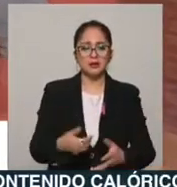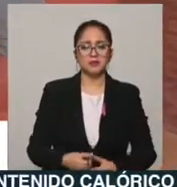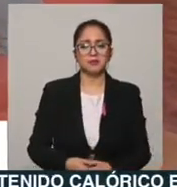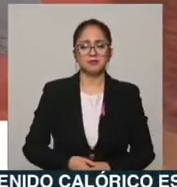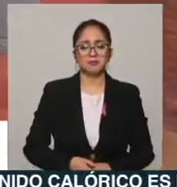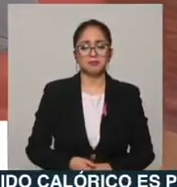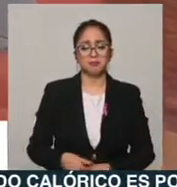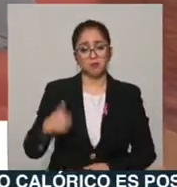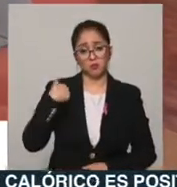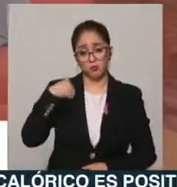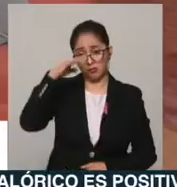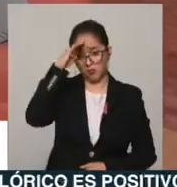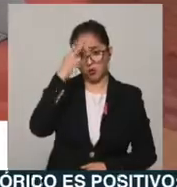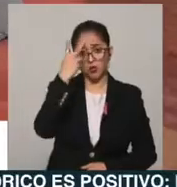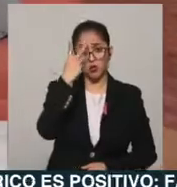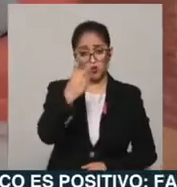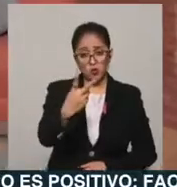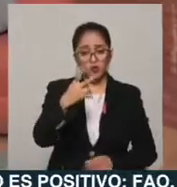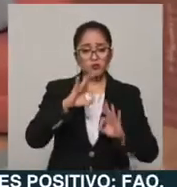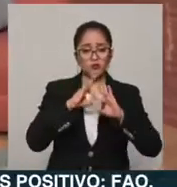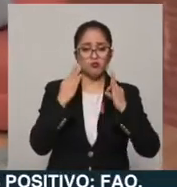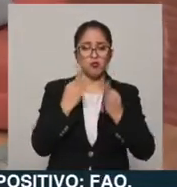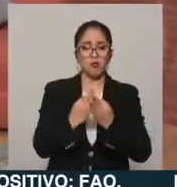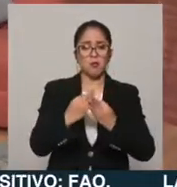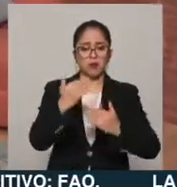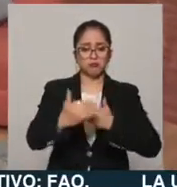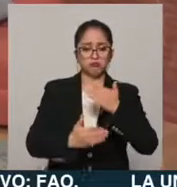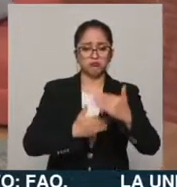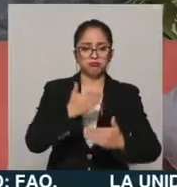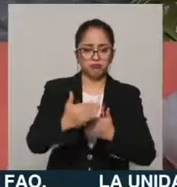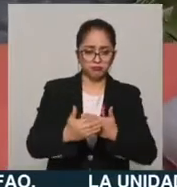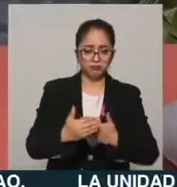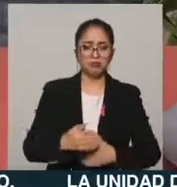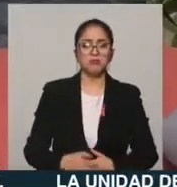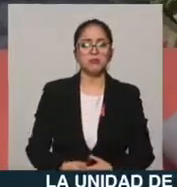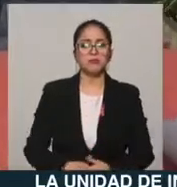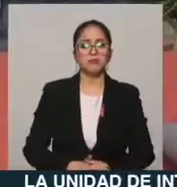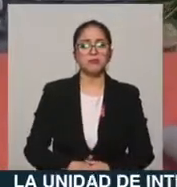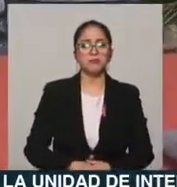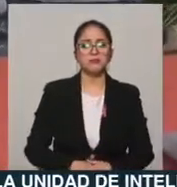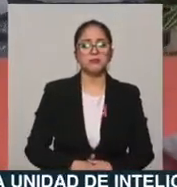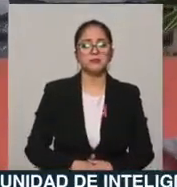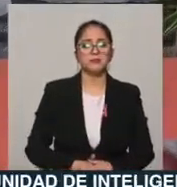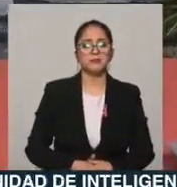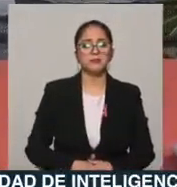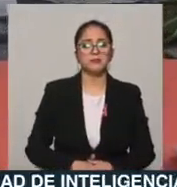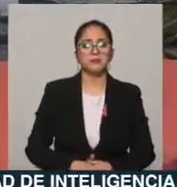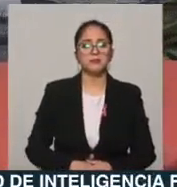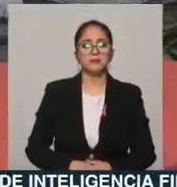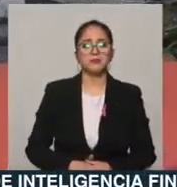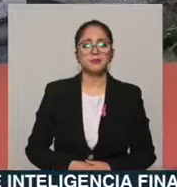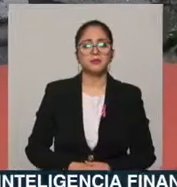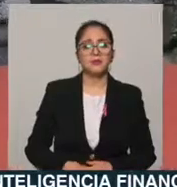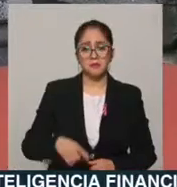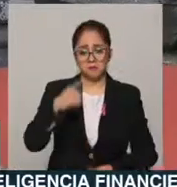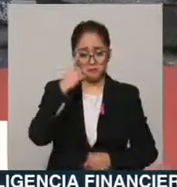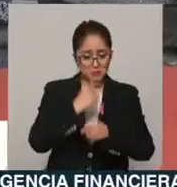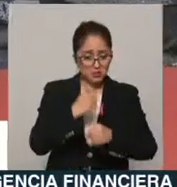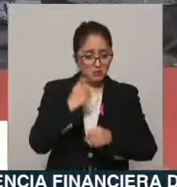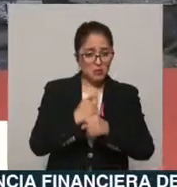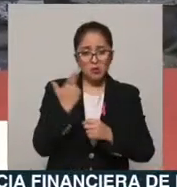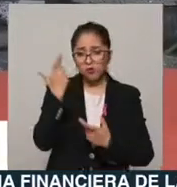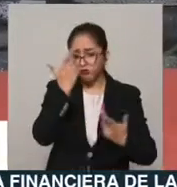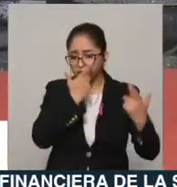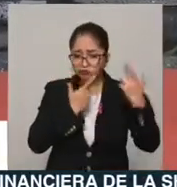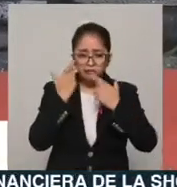direcciones muy importantes. En la primera es todo un rediseño institucional y organizacional